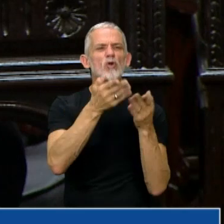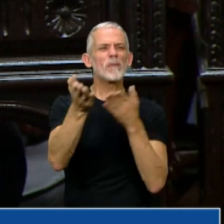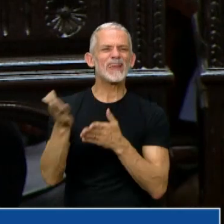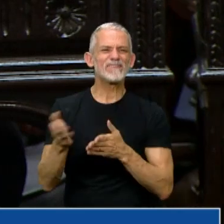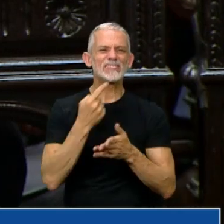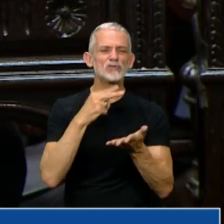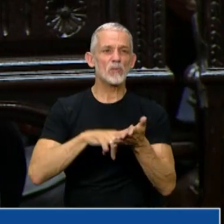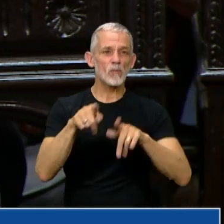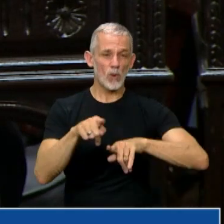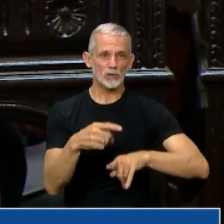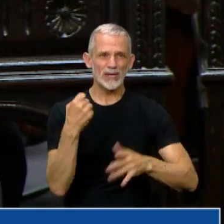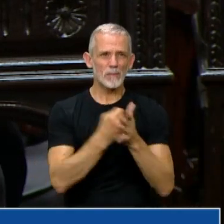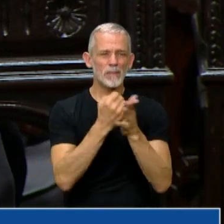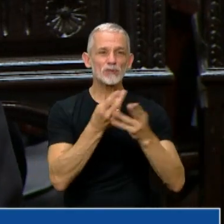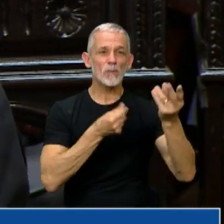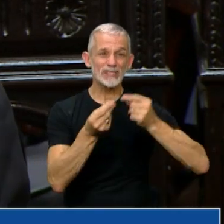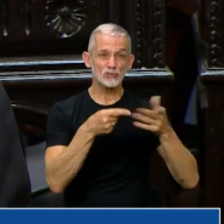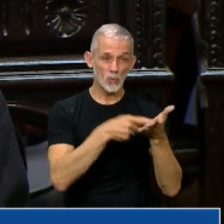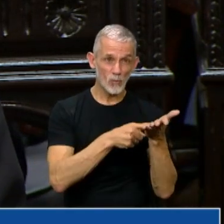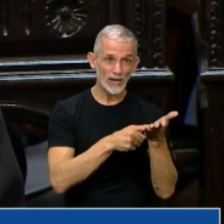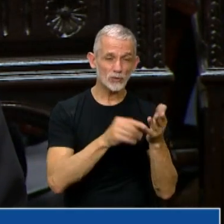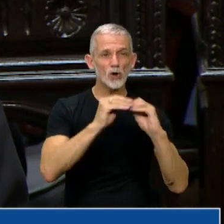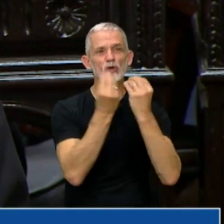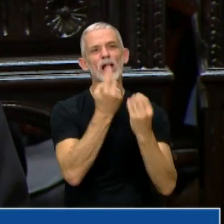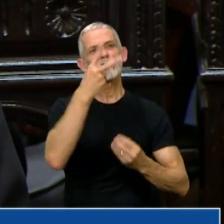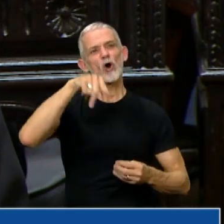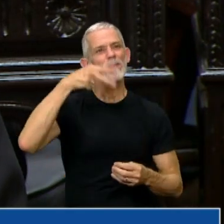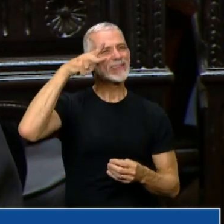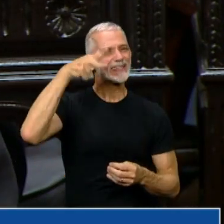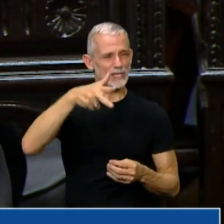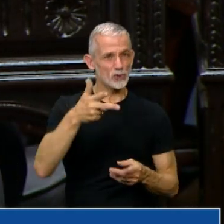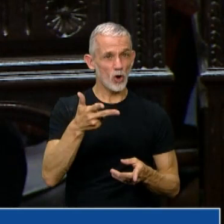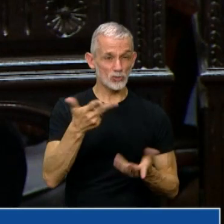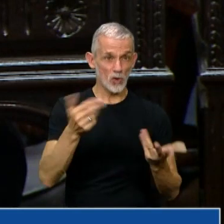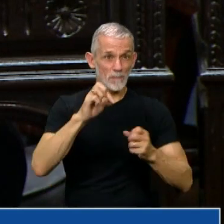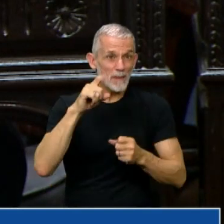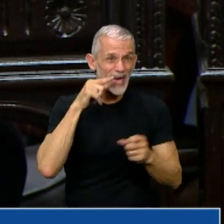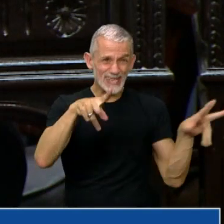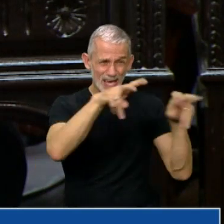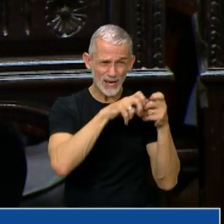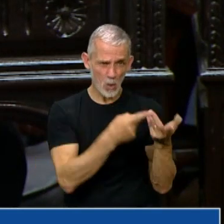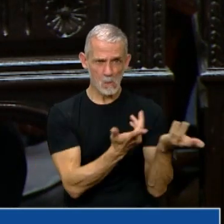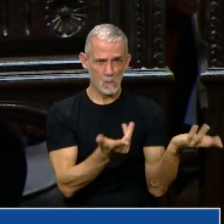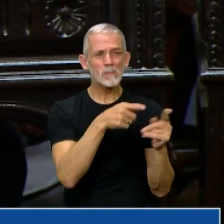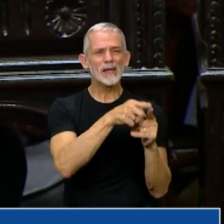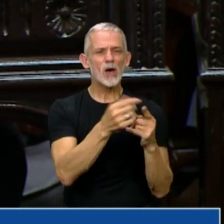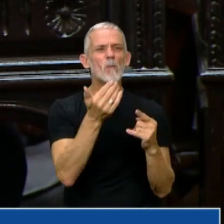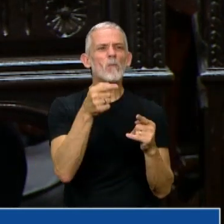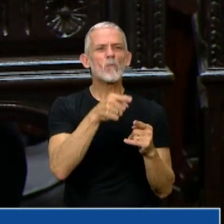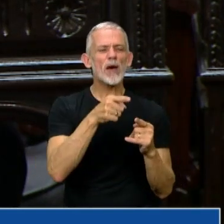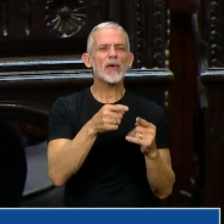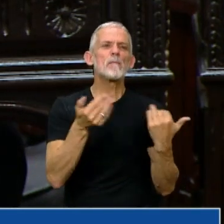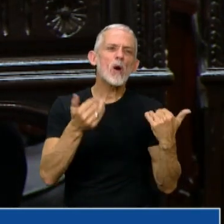beneficios impositivos con impacto presupuestario por un 2,38% del PBI, configurando una